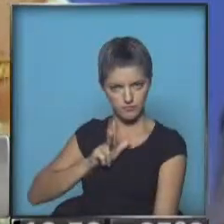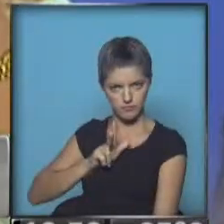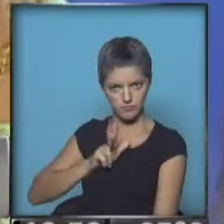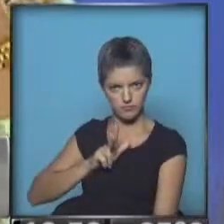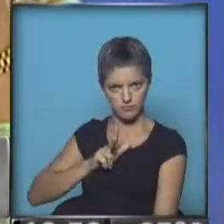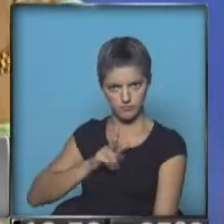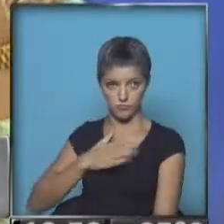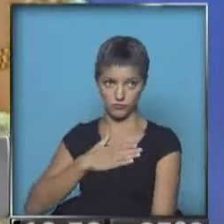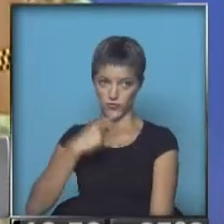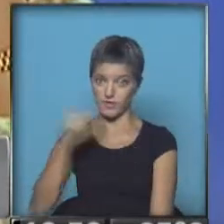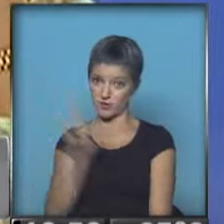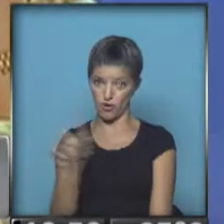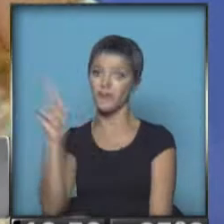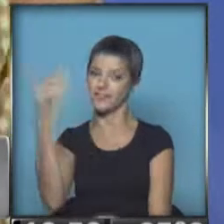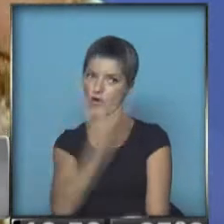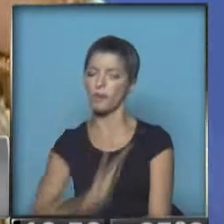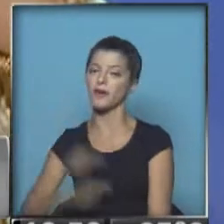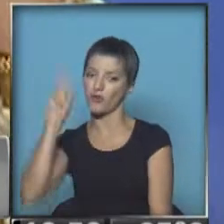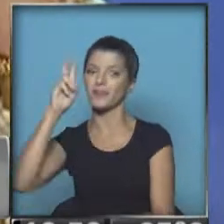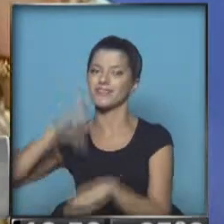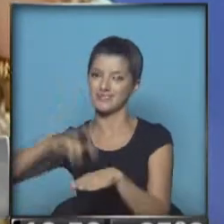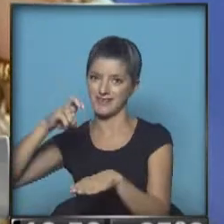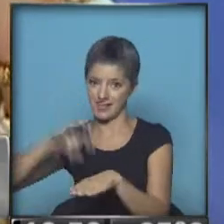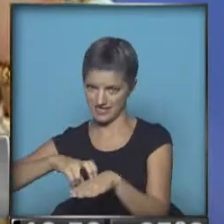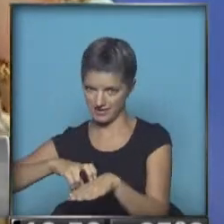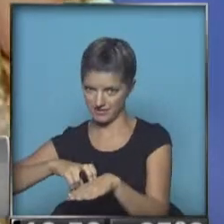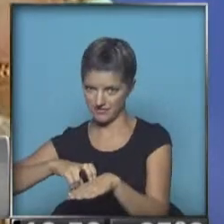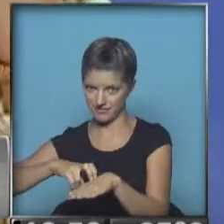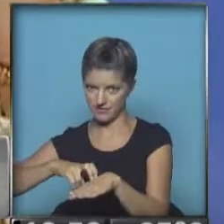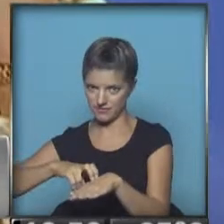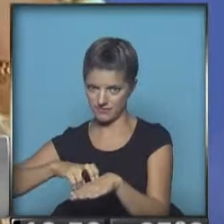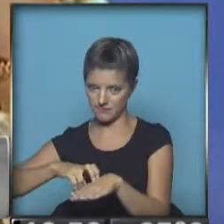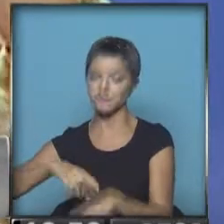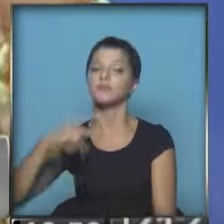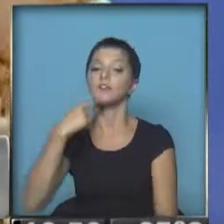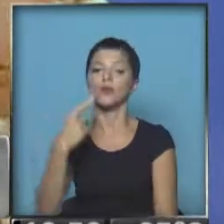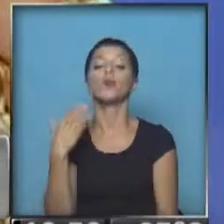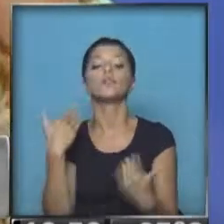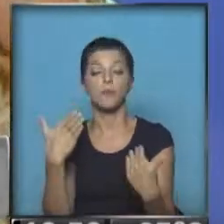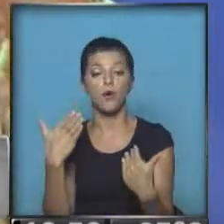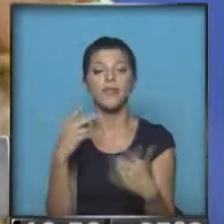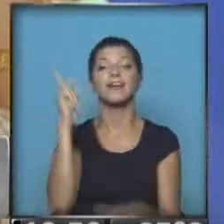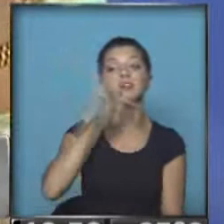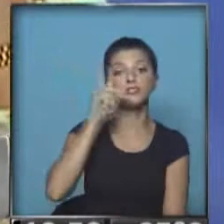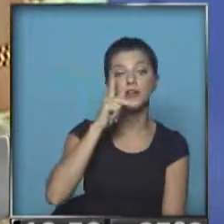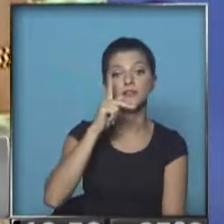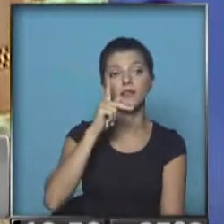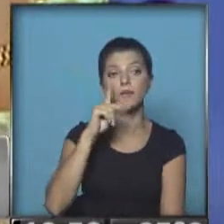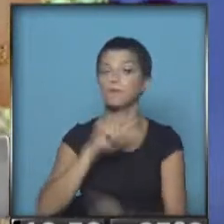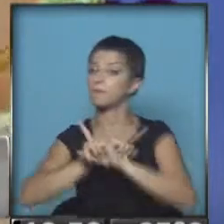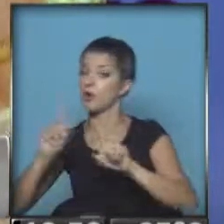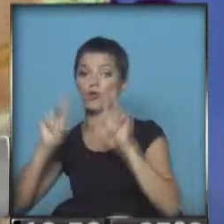no lo dije yo, me lo dijo el gobernador de Salta, que resultó, se puede ser kirchnerista y no ser